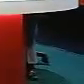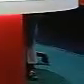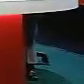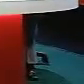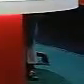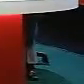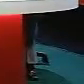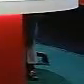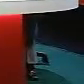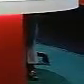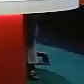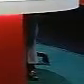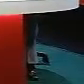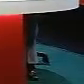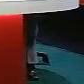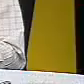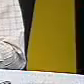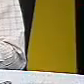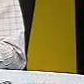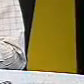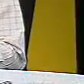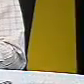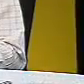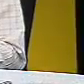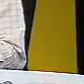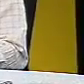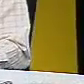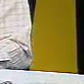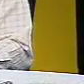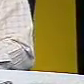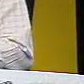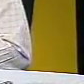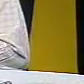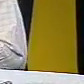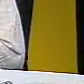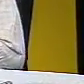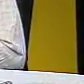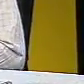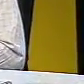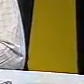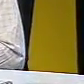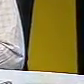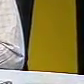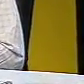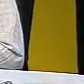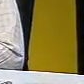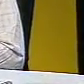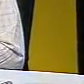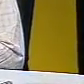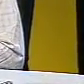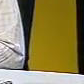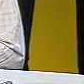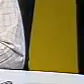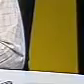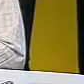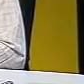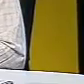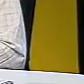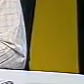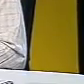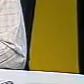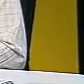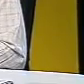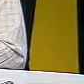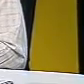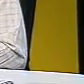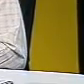2011, avaliada en el Zulia, la sede de Vive Occidente. Un atentado a la sede de Vive Occidente por parte de un sector del pueblo